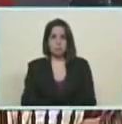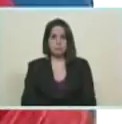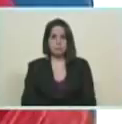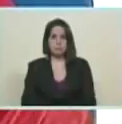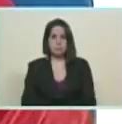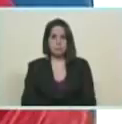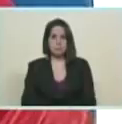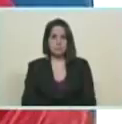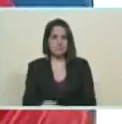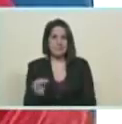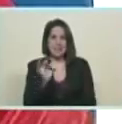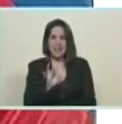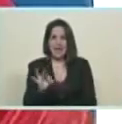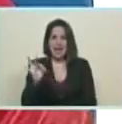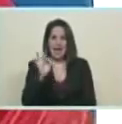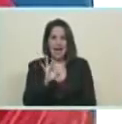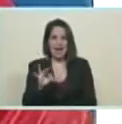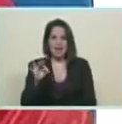Una gota de petróleo.